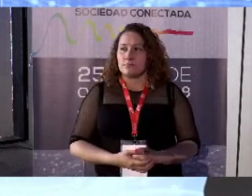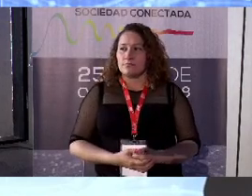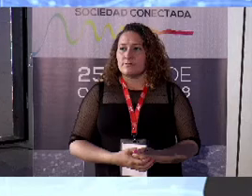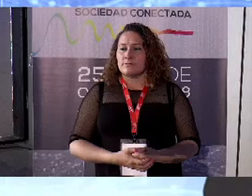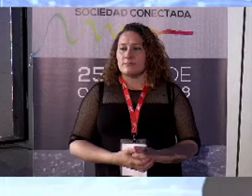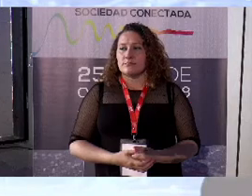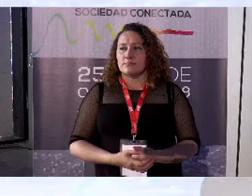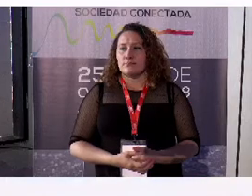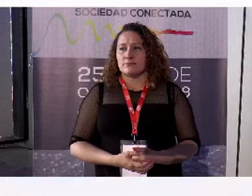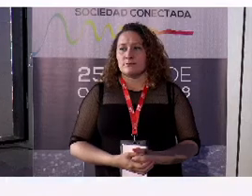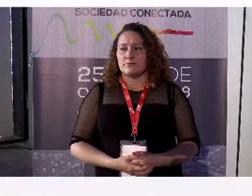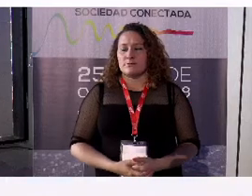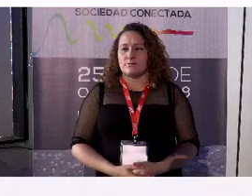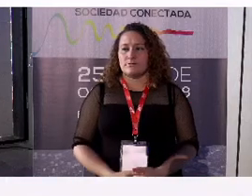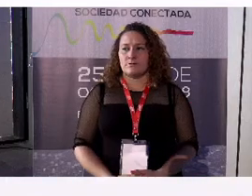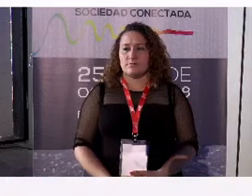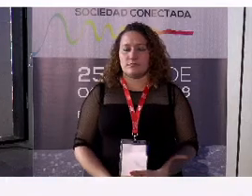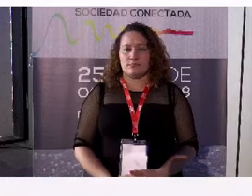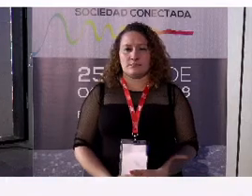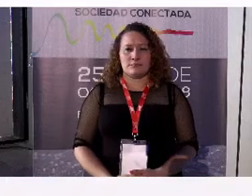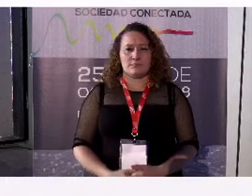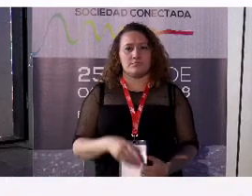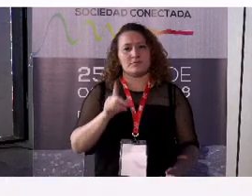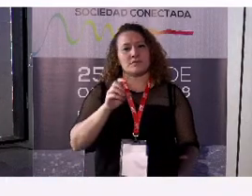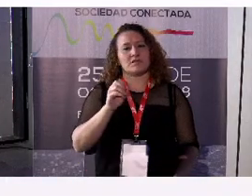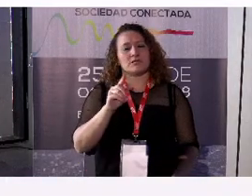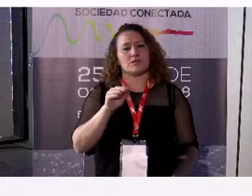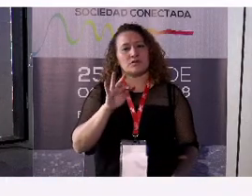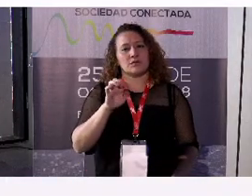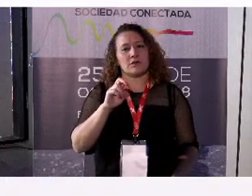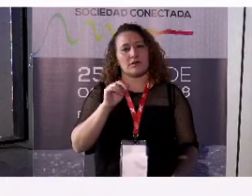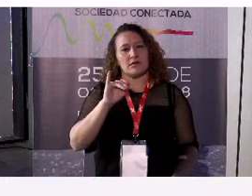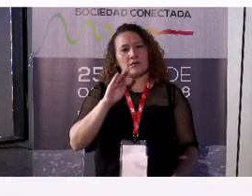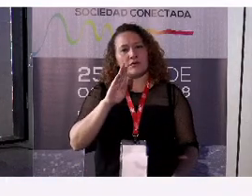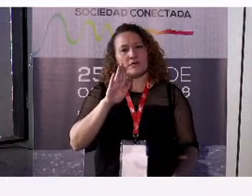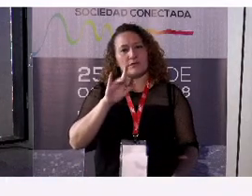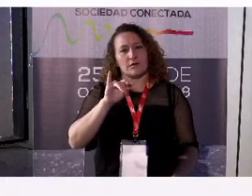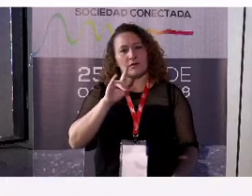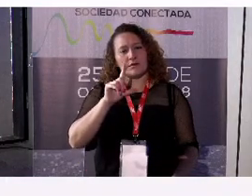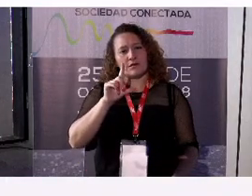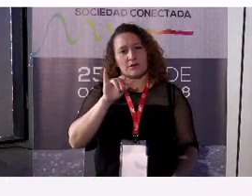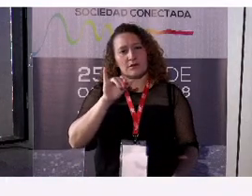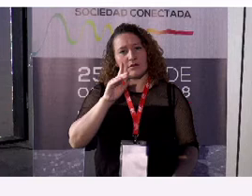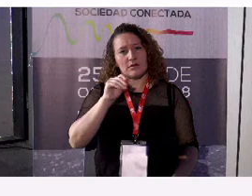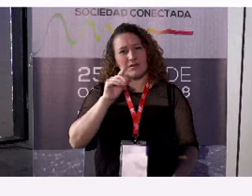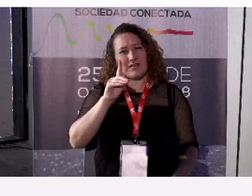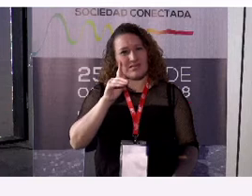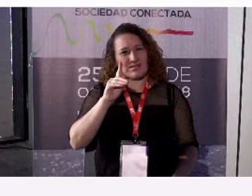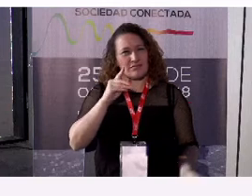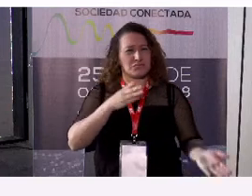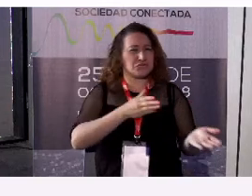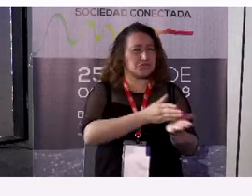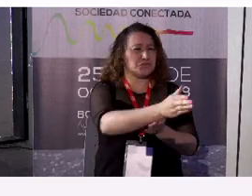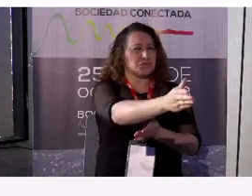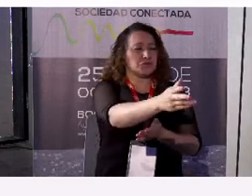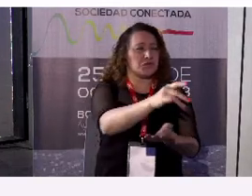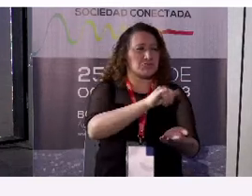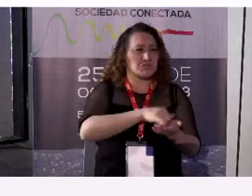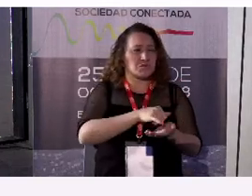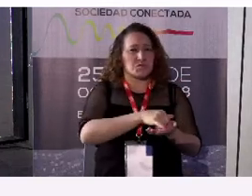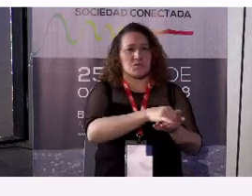fueron la sostenibilidad la equidad la universalidad el compromiso y el